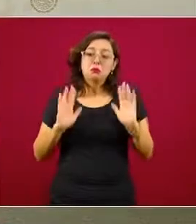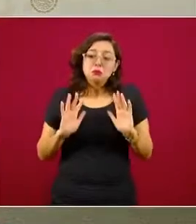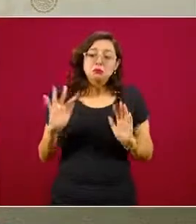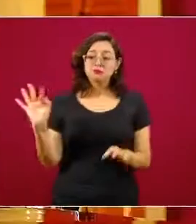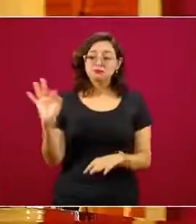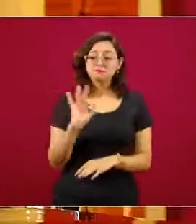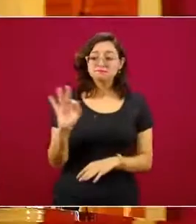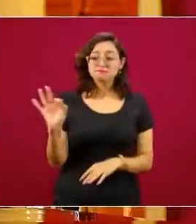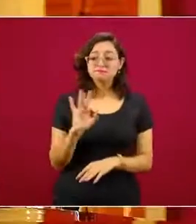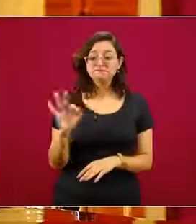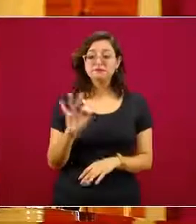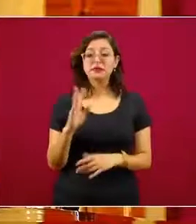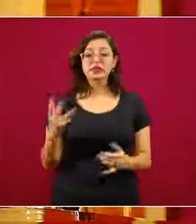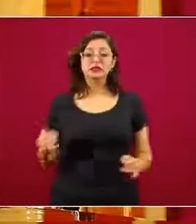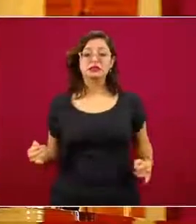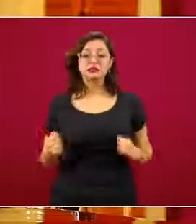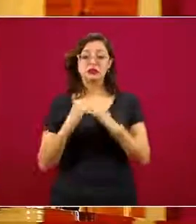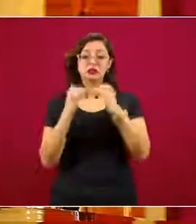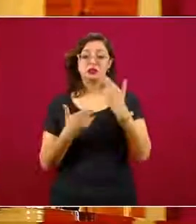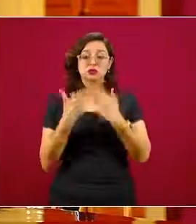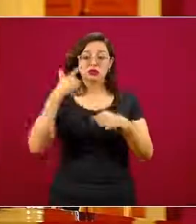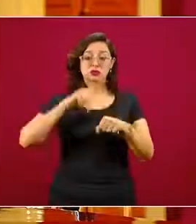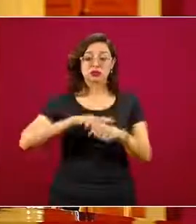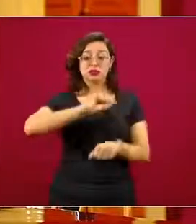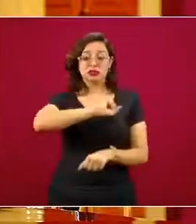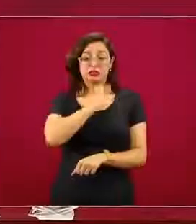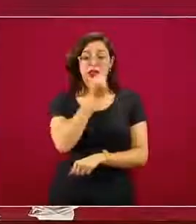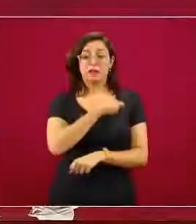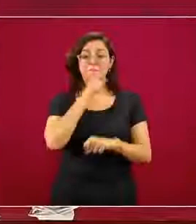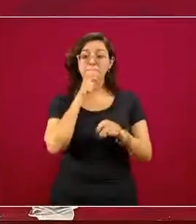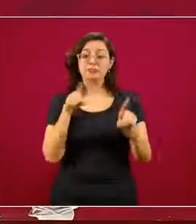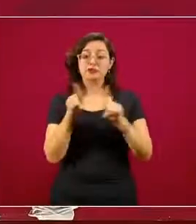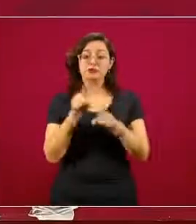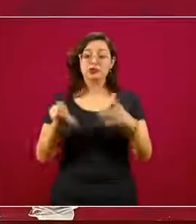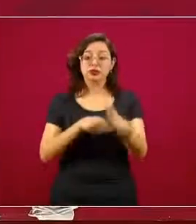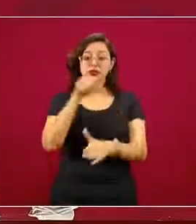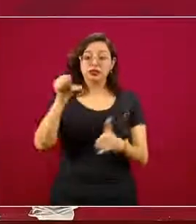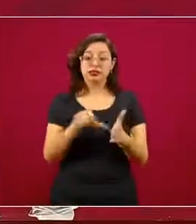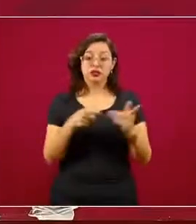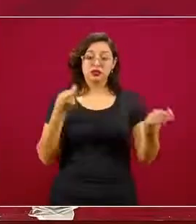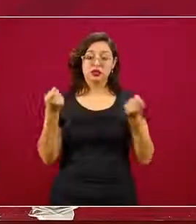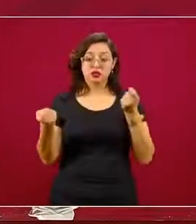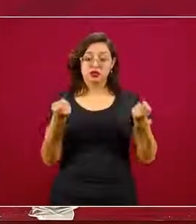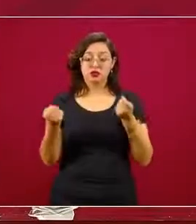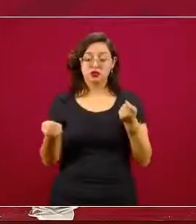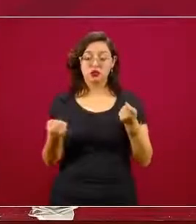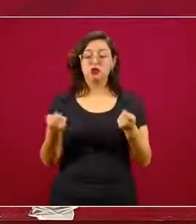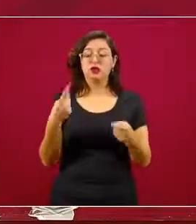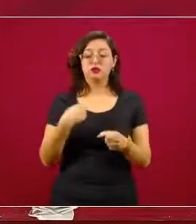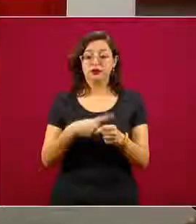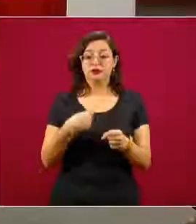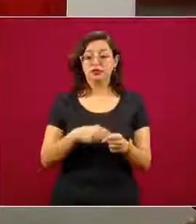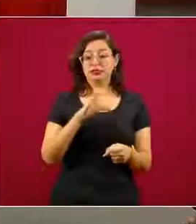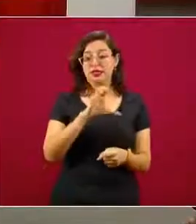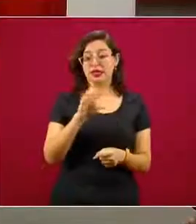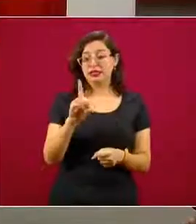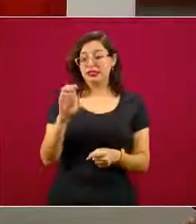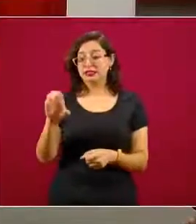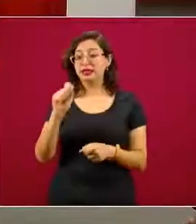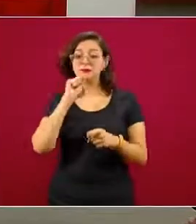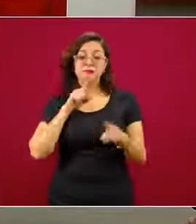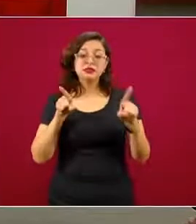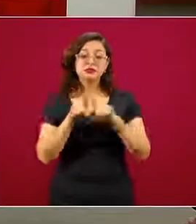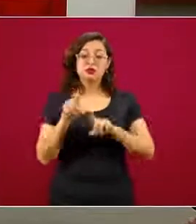a los Institutos Nacionales de Salud, en este caso también a los Centros de Control de Enfermedades, CDC, y la propia embajada,